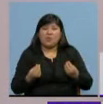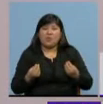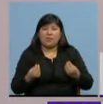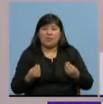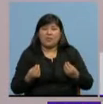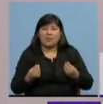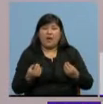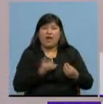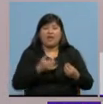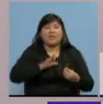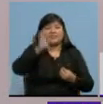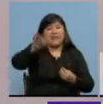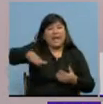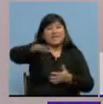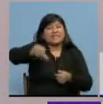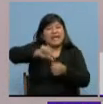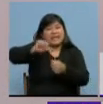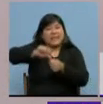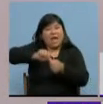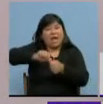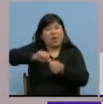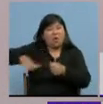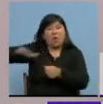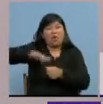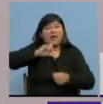de Redondo, sí, hay algunas reglamentaciones? Sí, nosotros